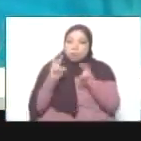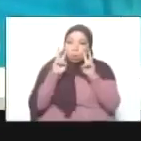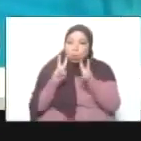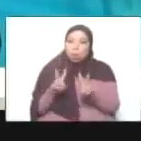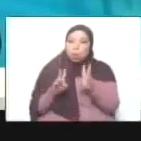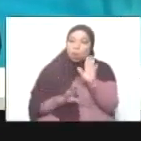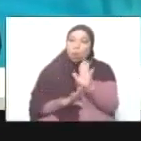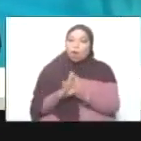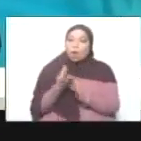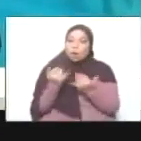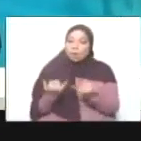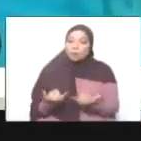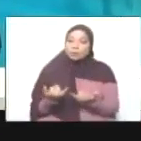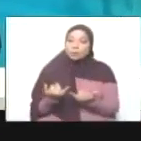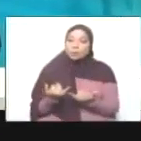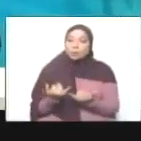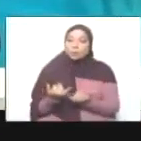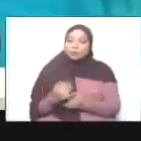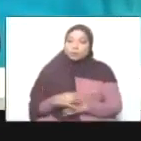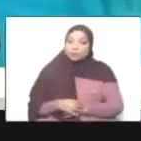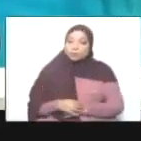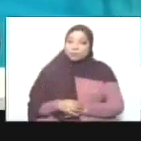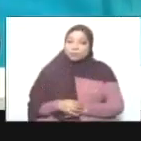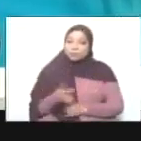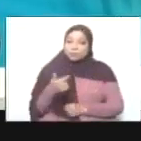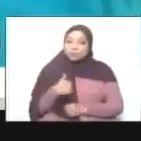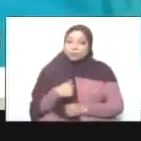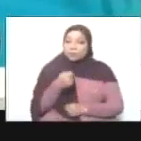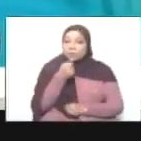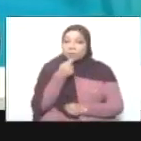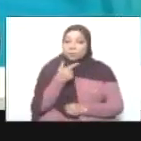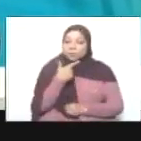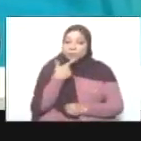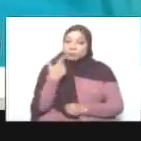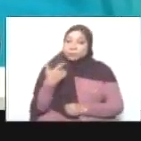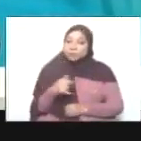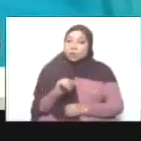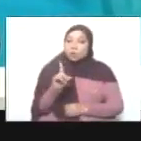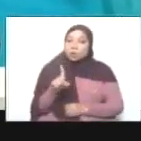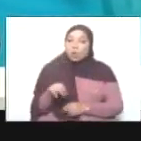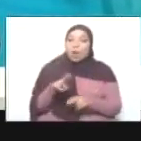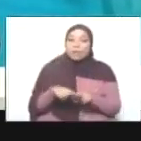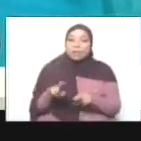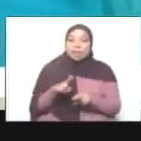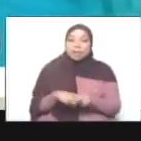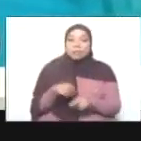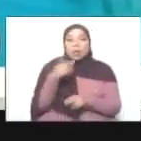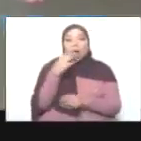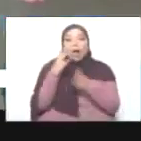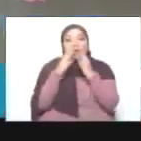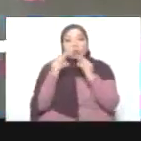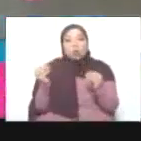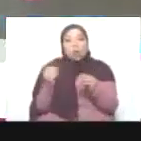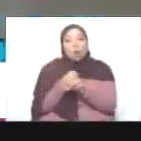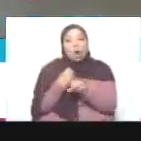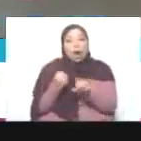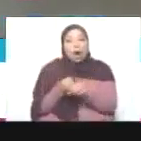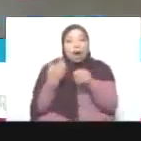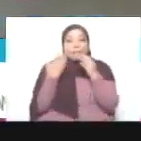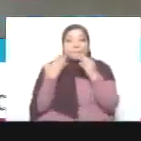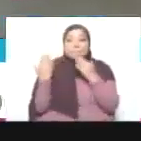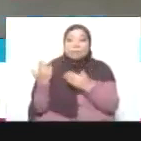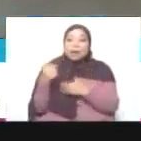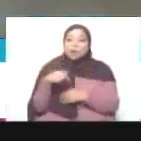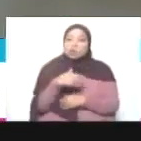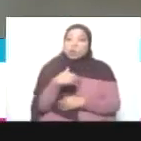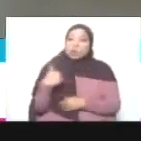siguen, ¿ah? Yo maravillado de ver a estos niños y a estas niñas. Y lo único que